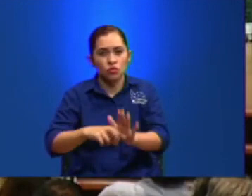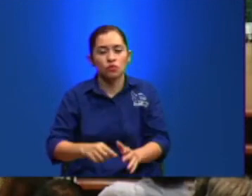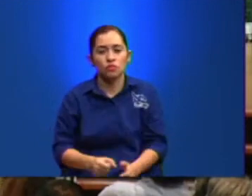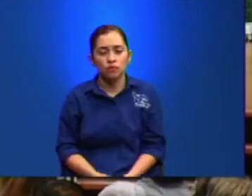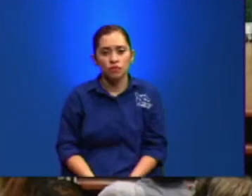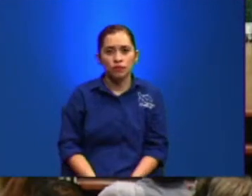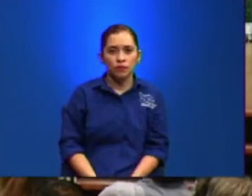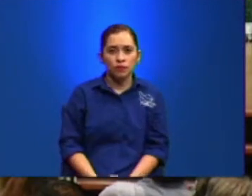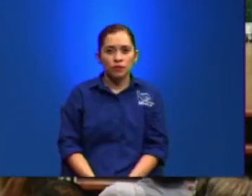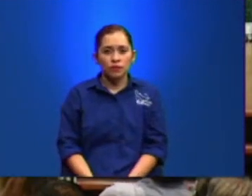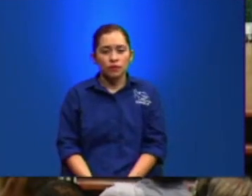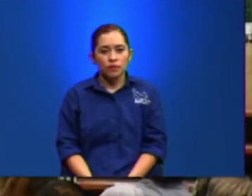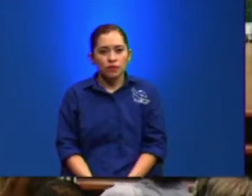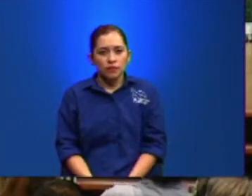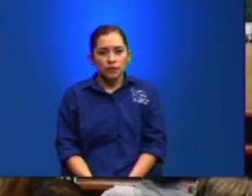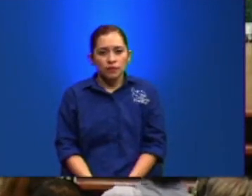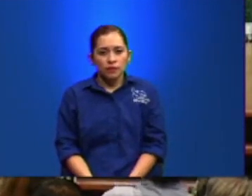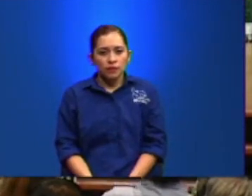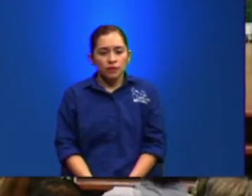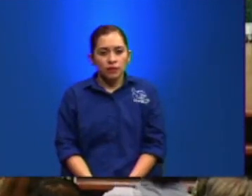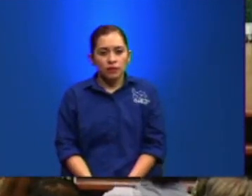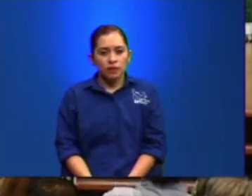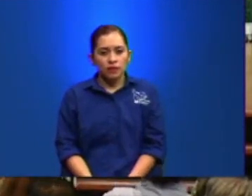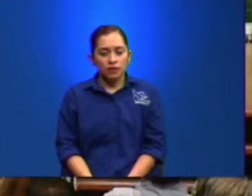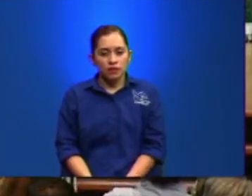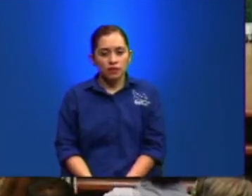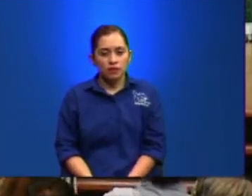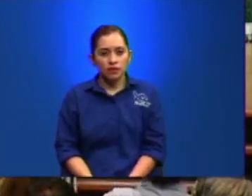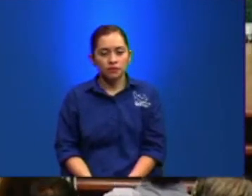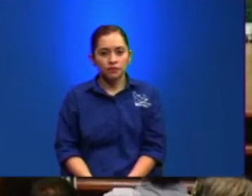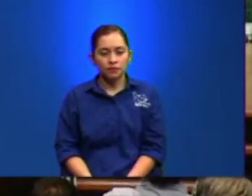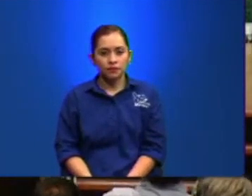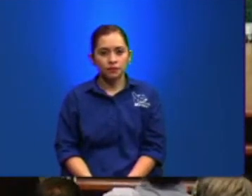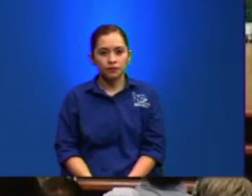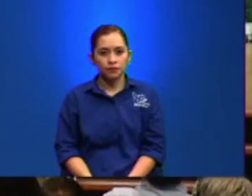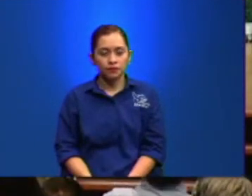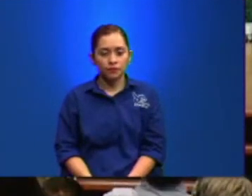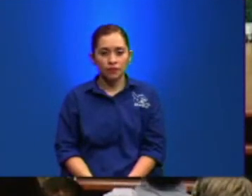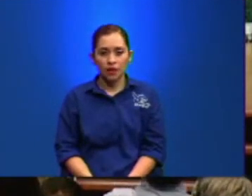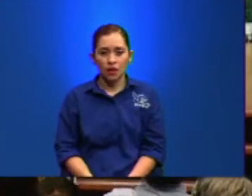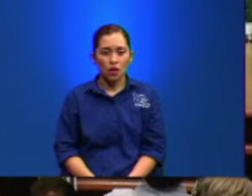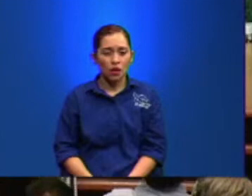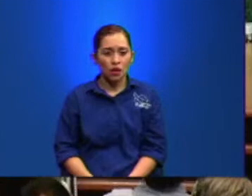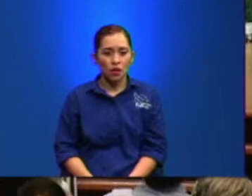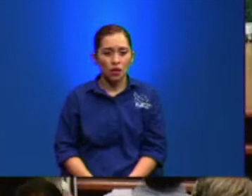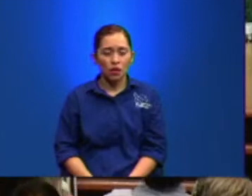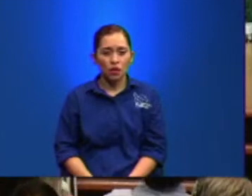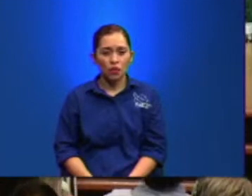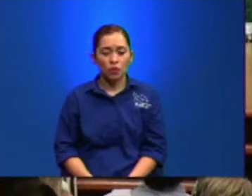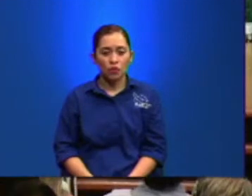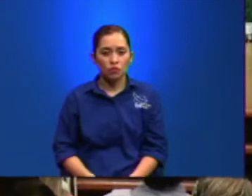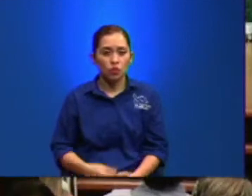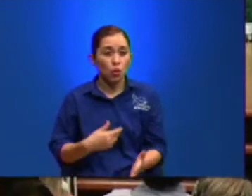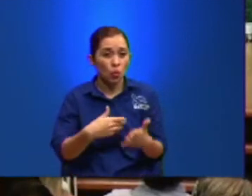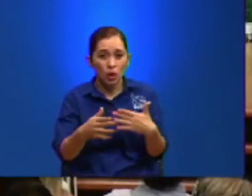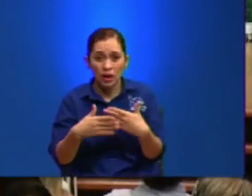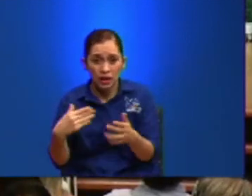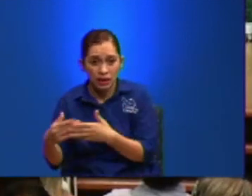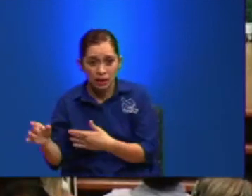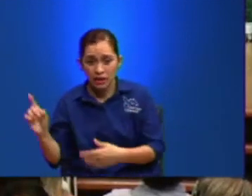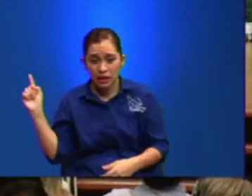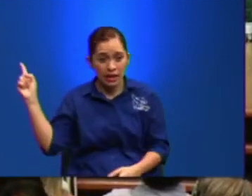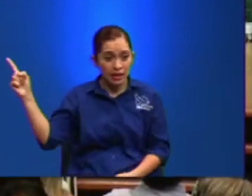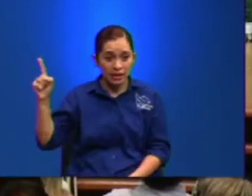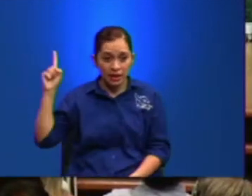está dios mío cómo que me cuesta un cachito cualquiera de estos podría ser entonces